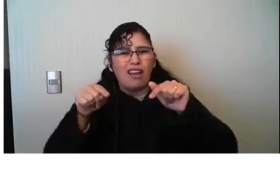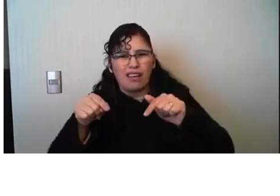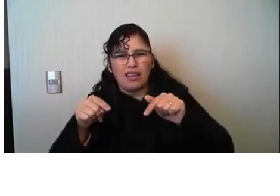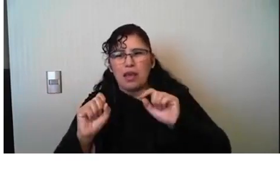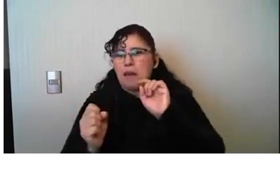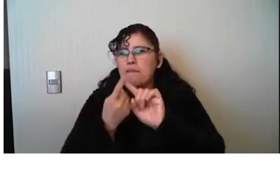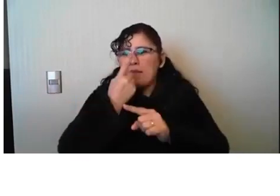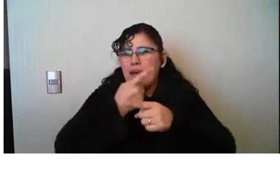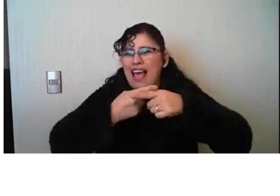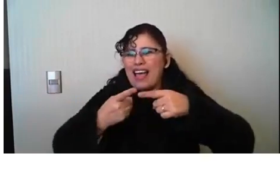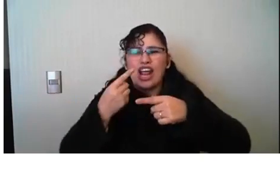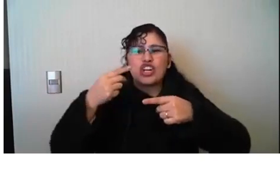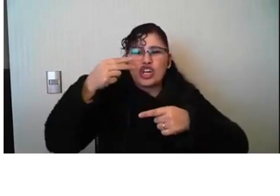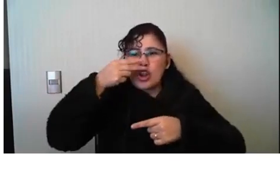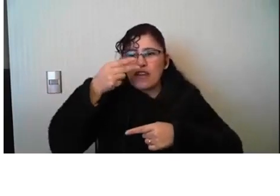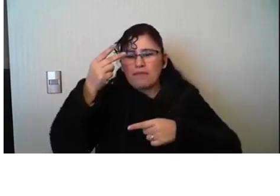prueba teórica.